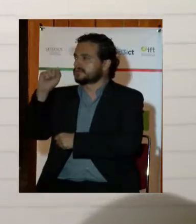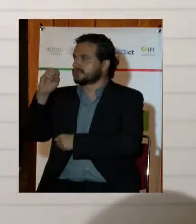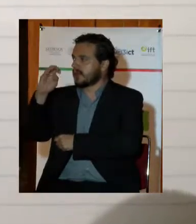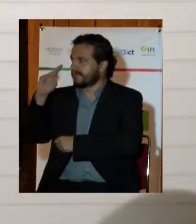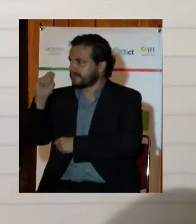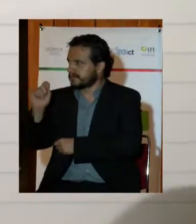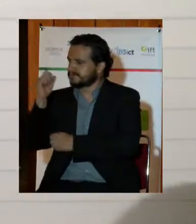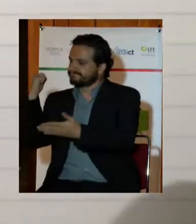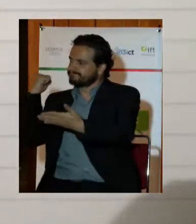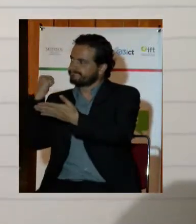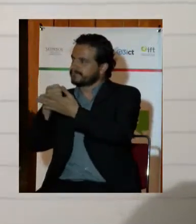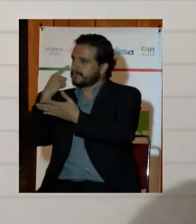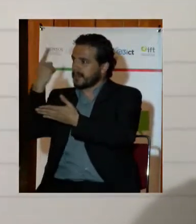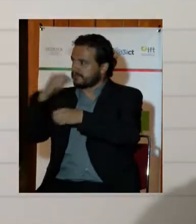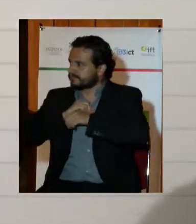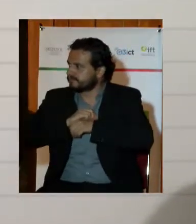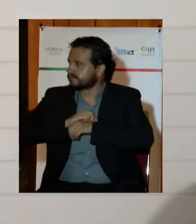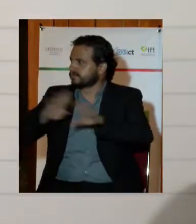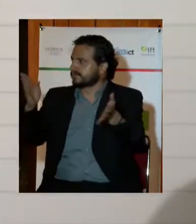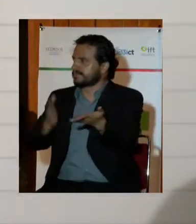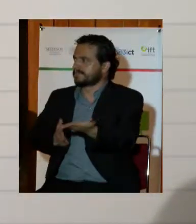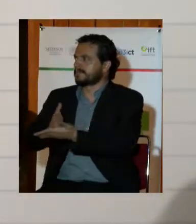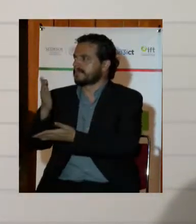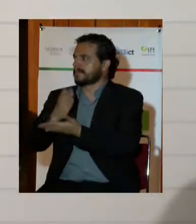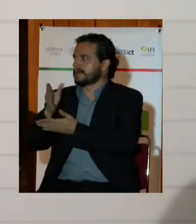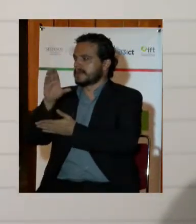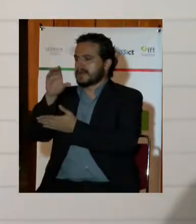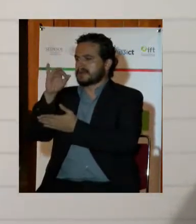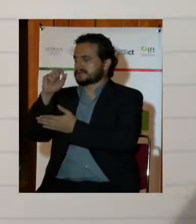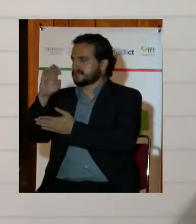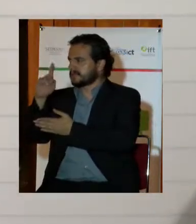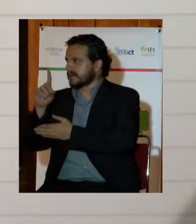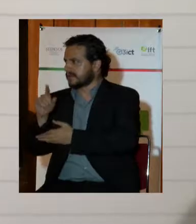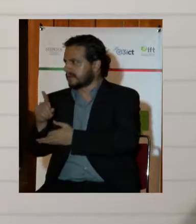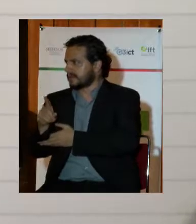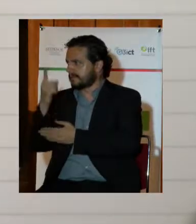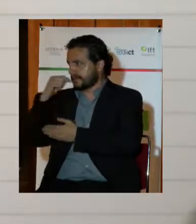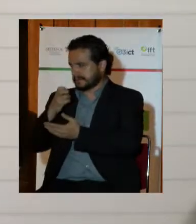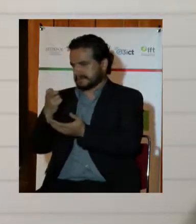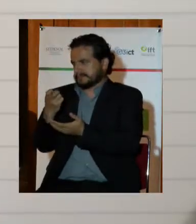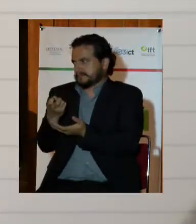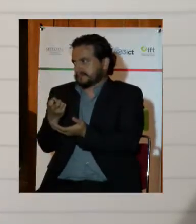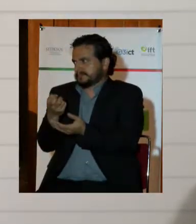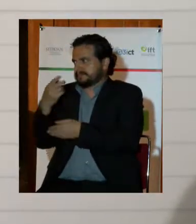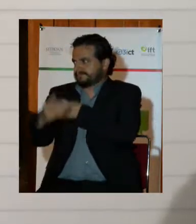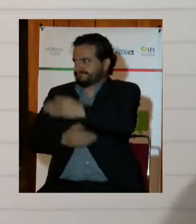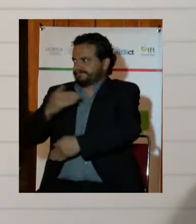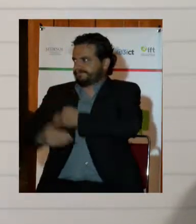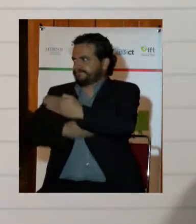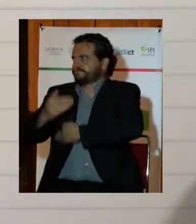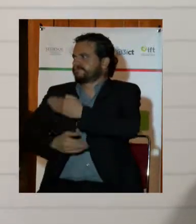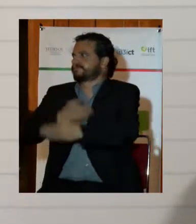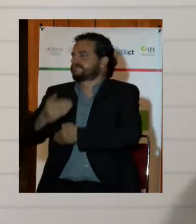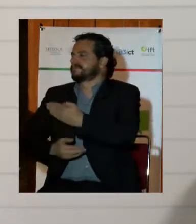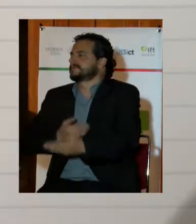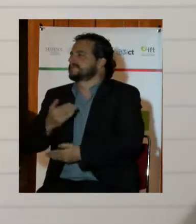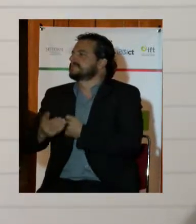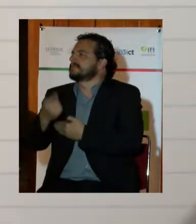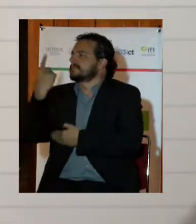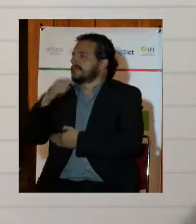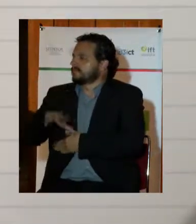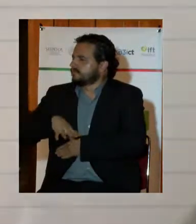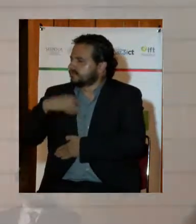accesibilidad, que fue un compromiso formal y a partir del cual se incrementaron de manera significativa los esfuerzos de la